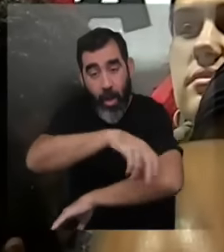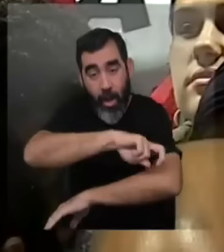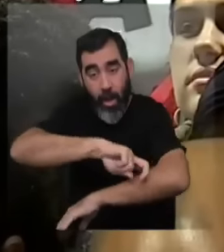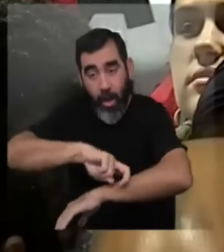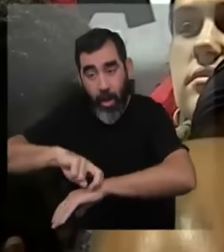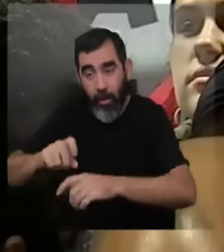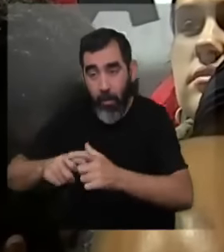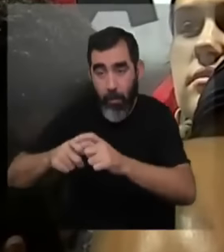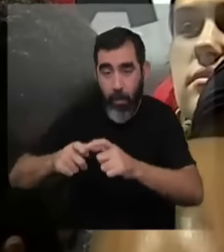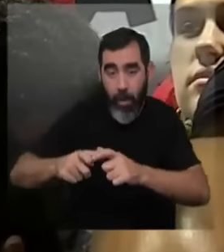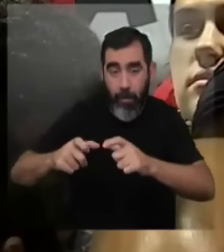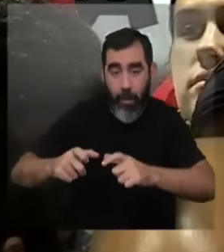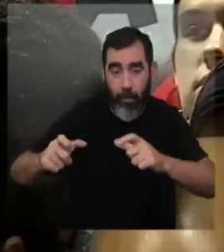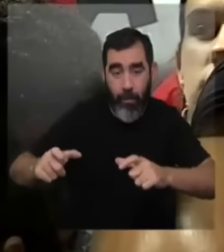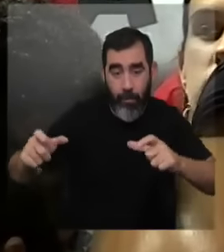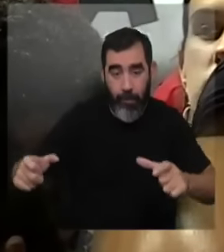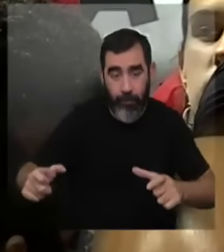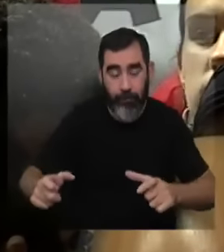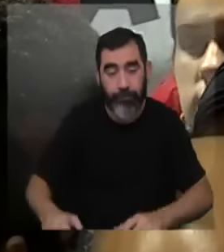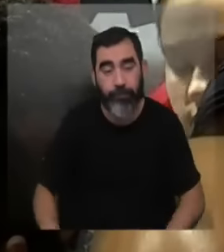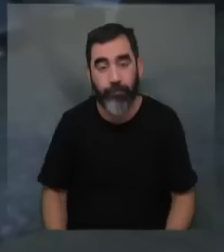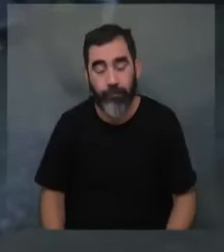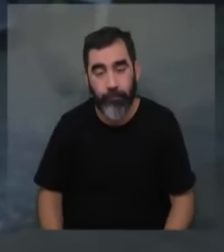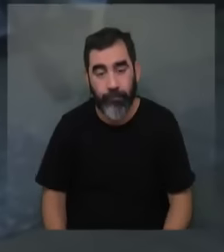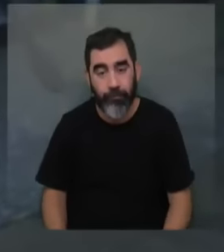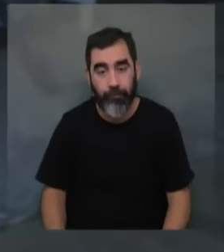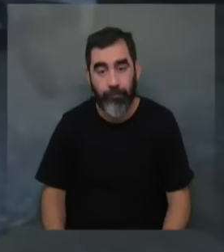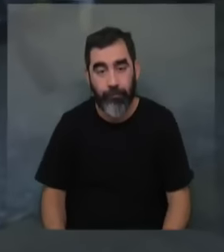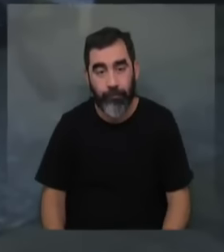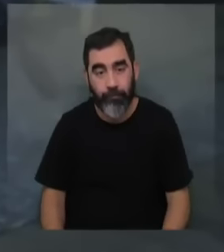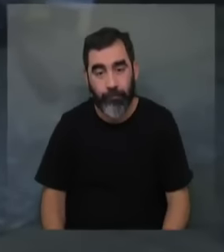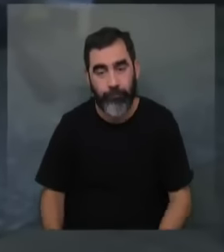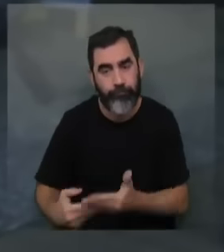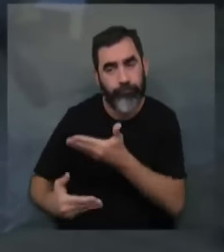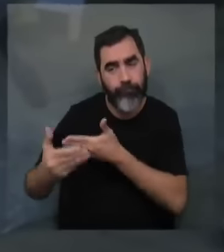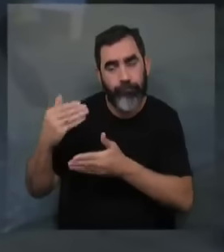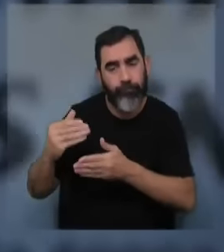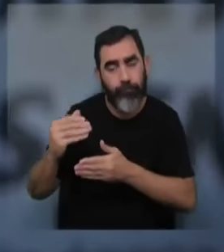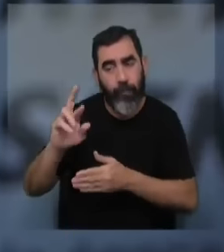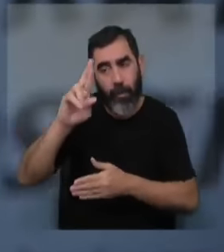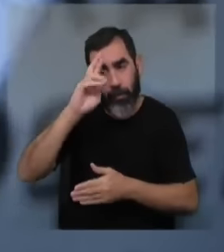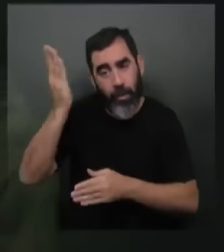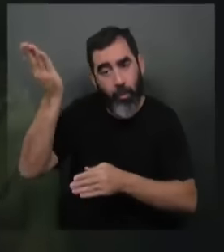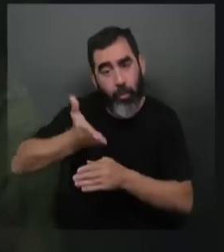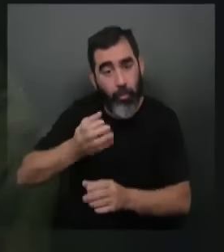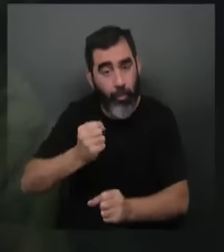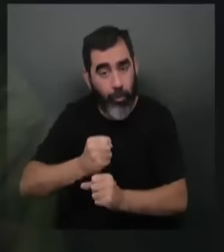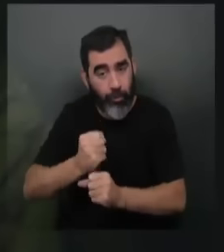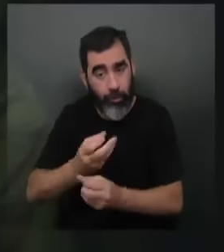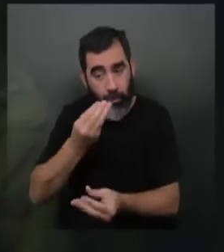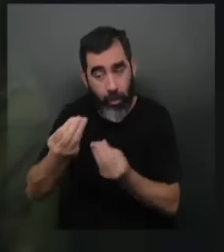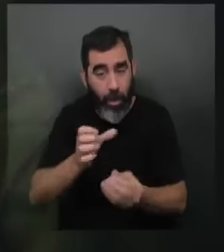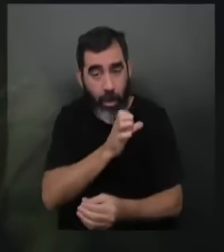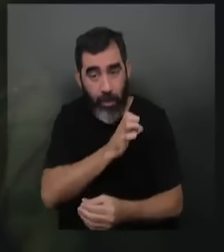y que y que involucionamos se ha involucionado por ejemplo el cumplimiento de la cuota laboral en el ingreso al